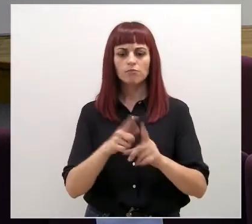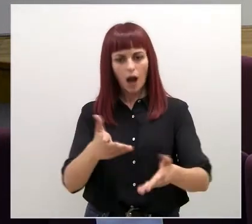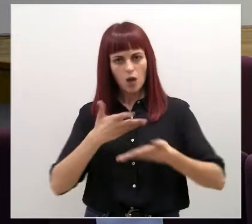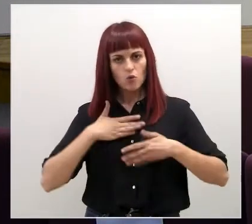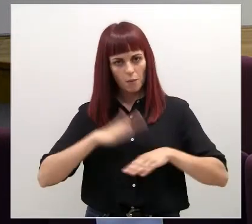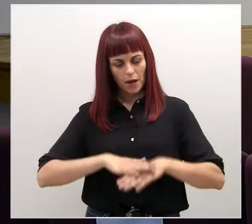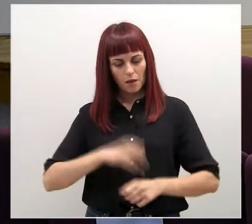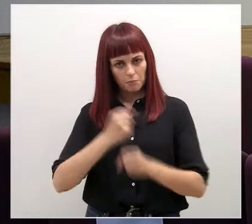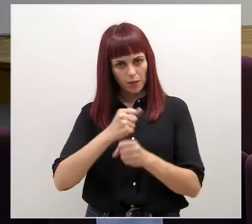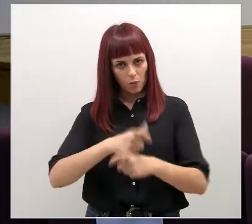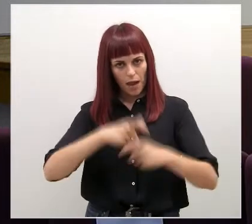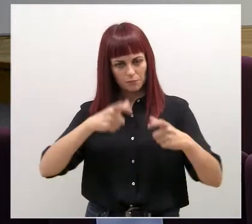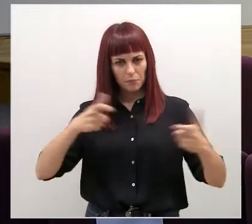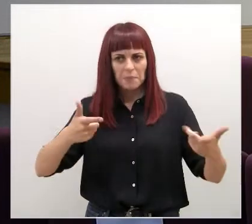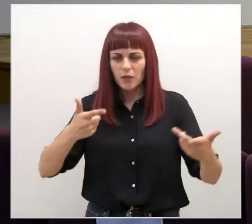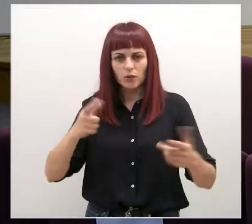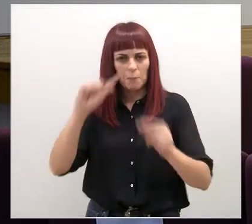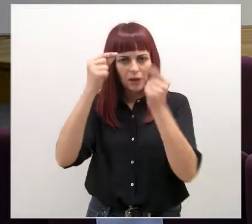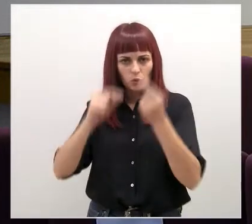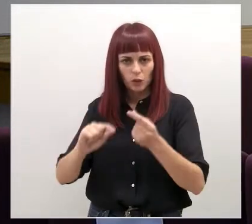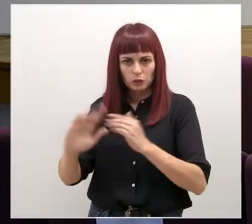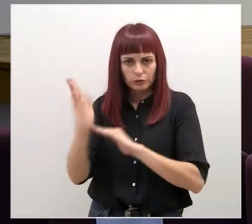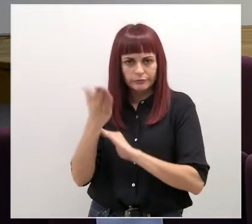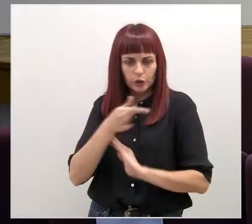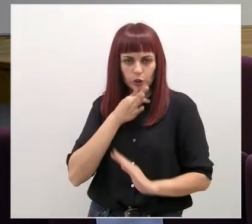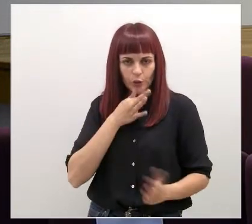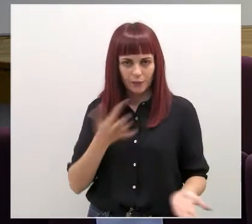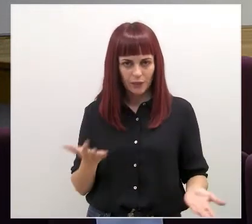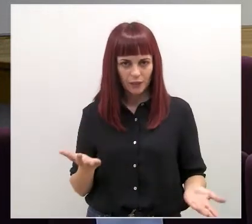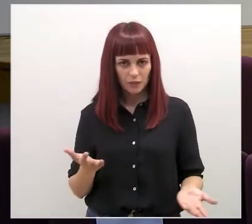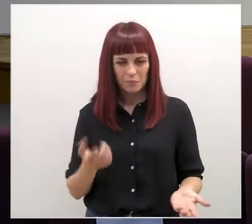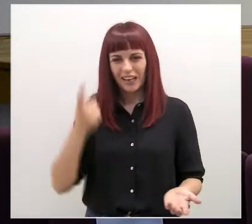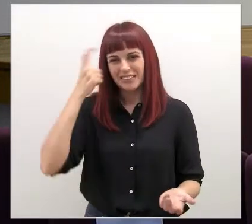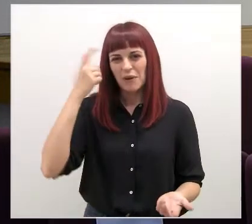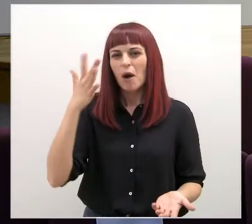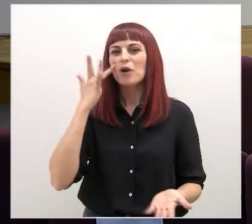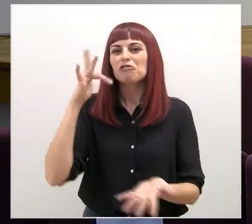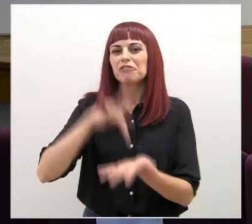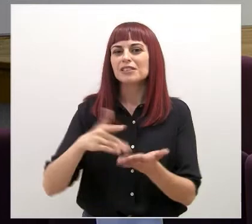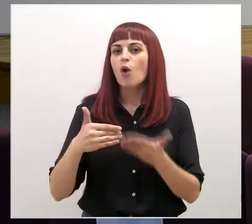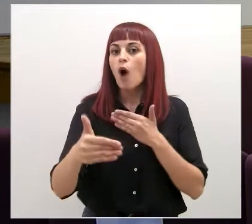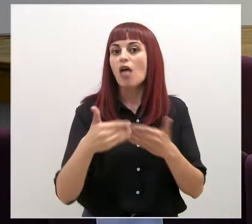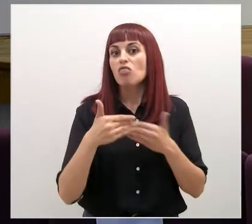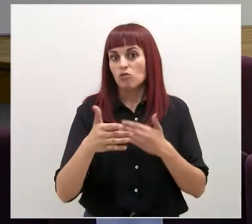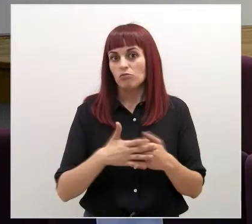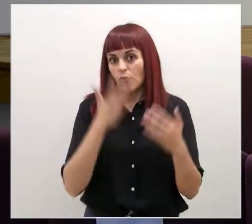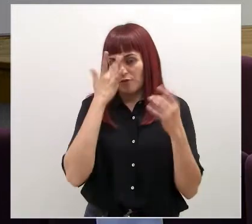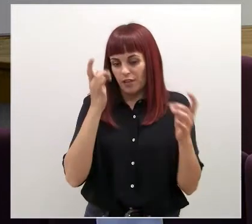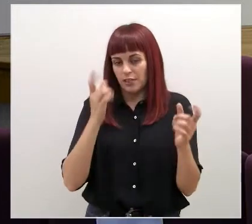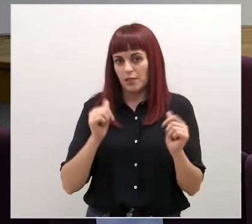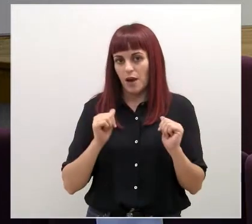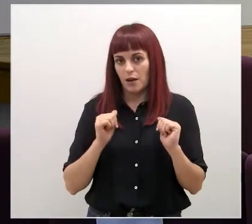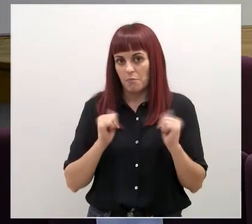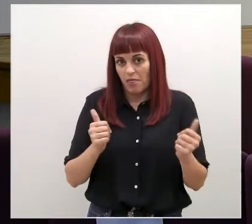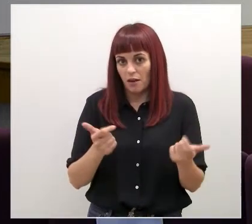empleo, pero sigue sin presentarse ese proyecto de presupuesto, ¿no?, para saber más o menos qué fechas manejan y cuándo por fin se van a llevar